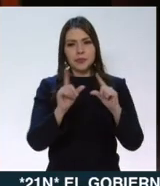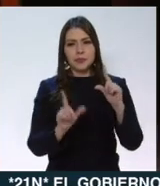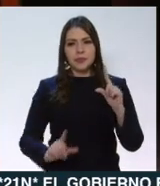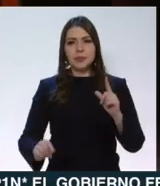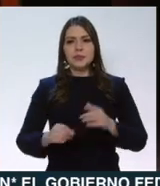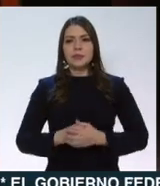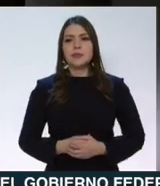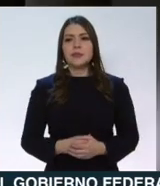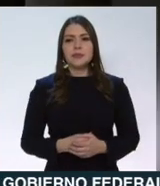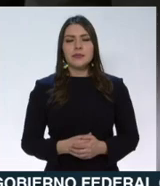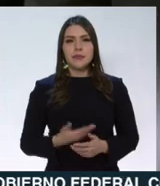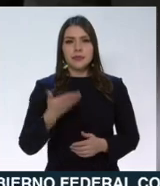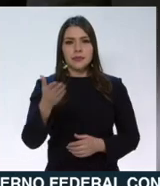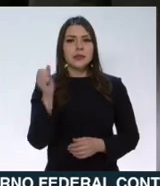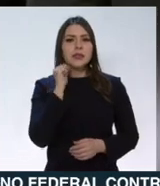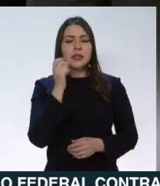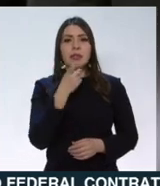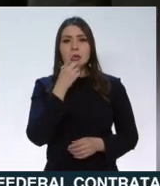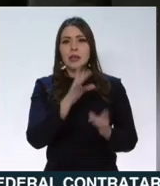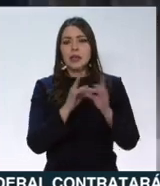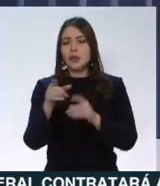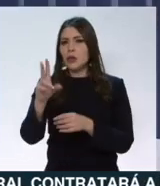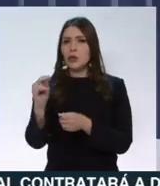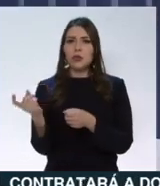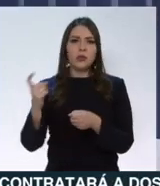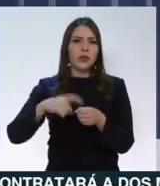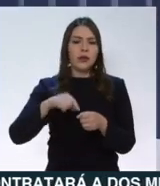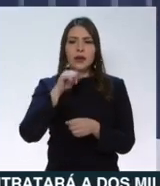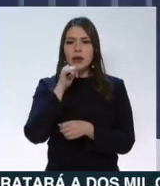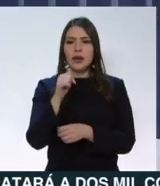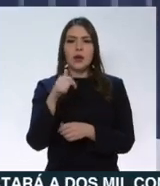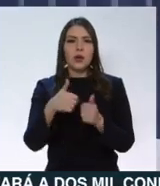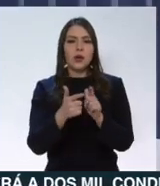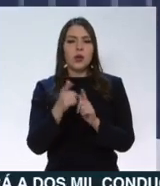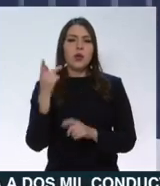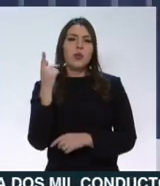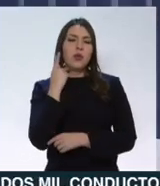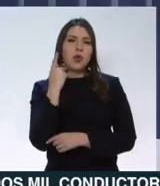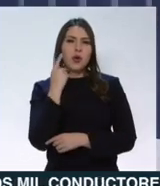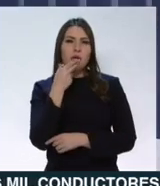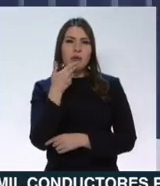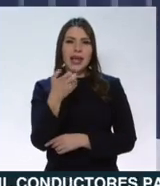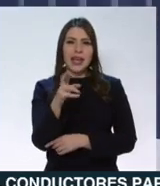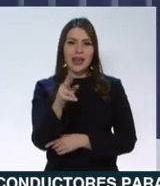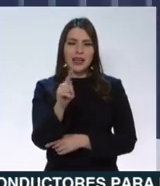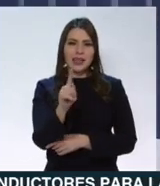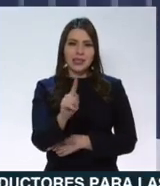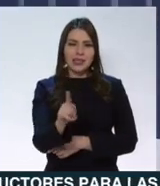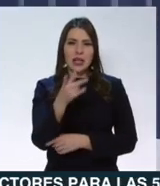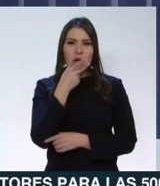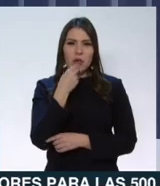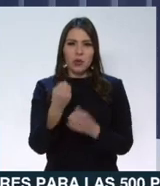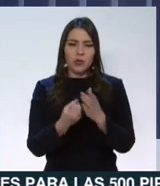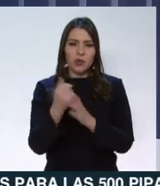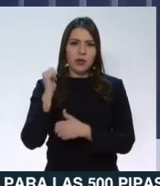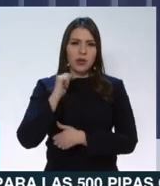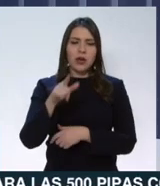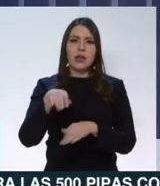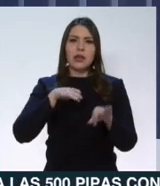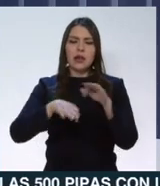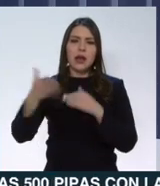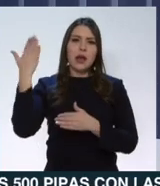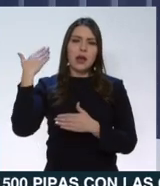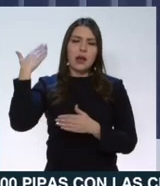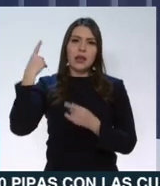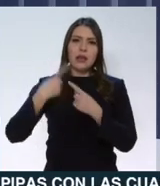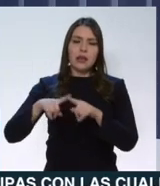Alejandro Gertz Manero ha señalado que no ha pertenecido a ningún partido político y que ha desempeñado varios cargos en el gobierno y que